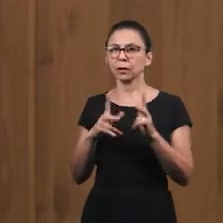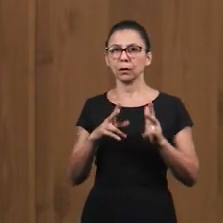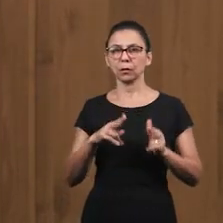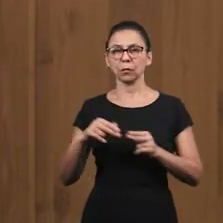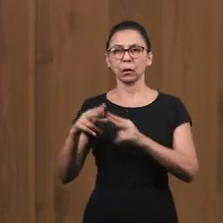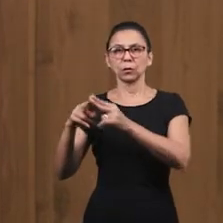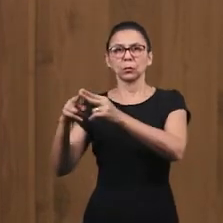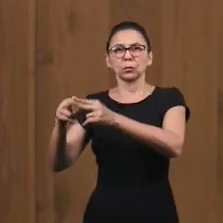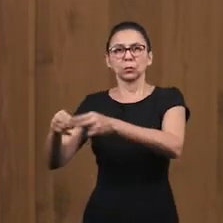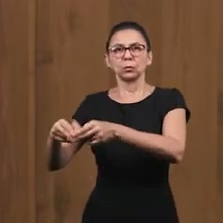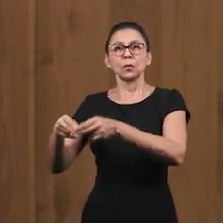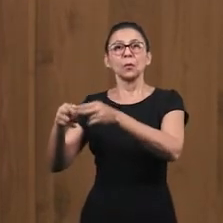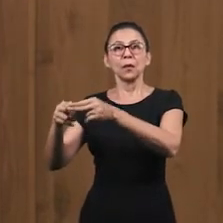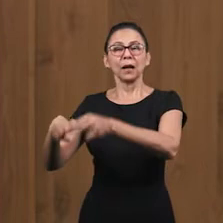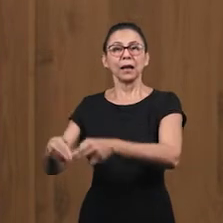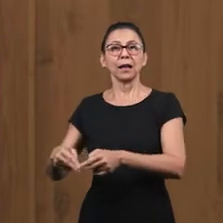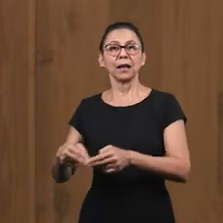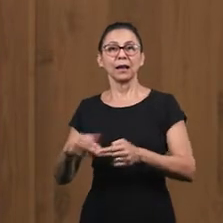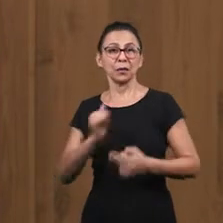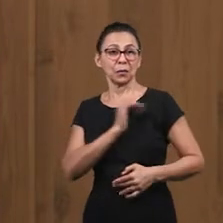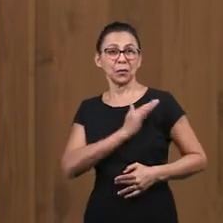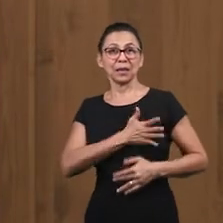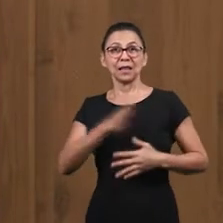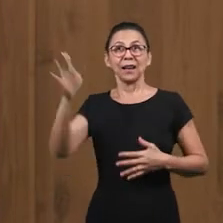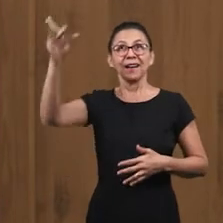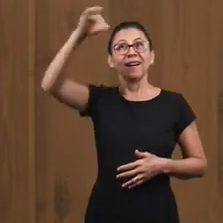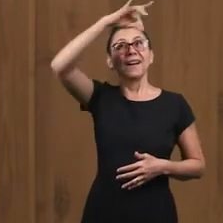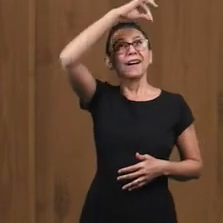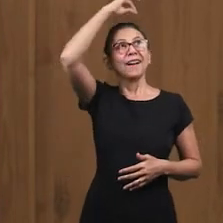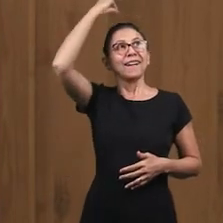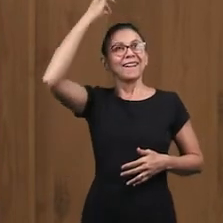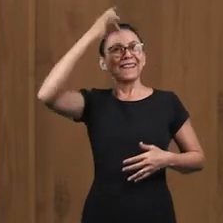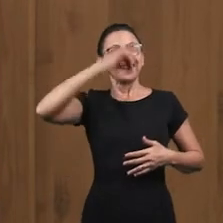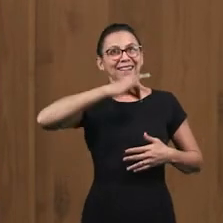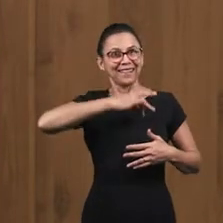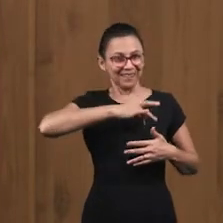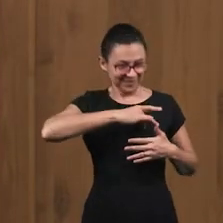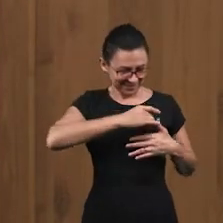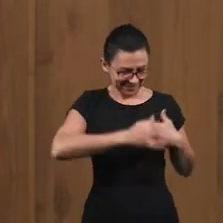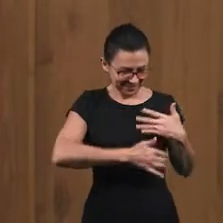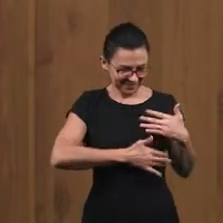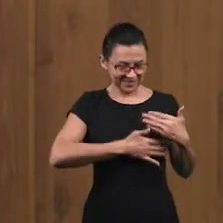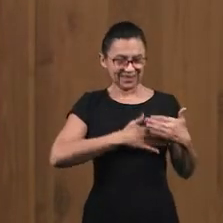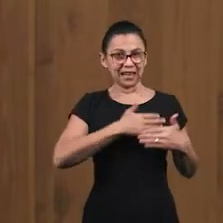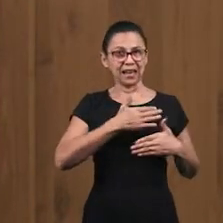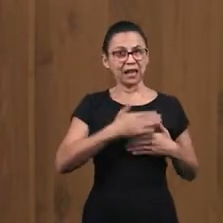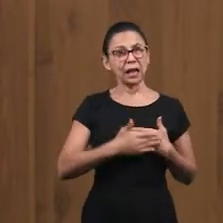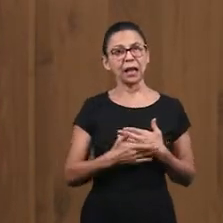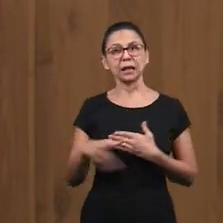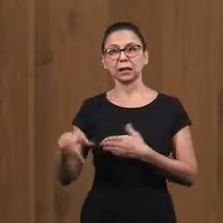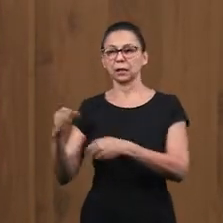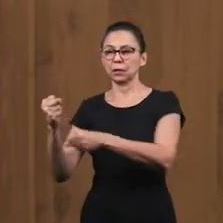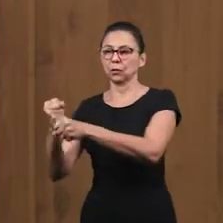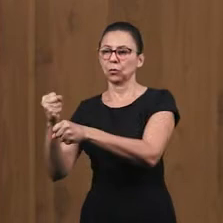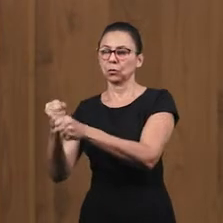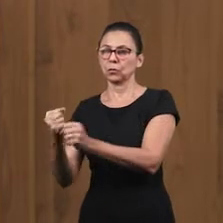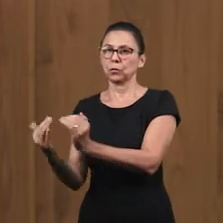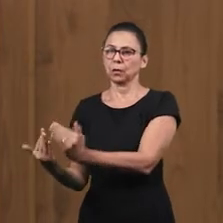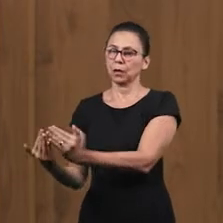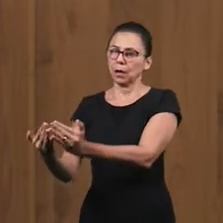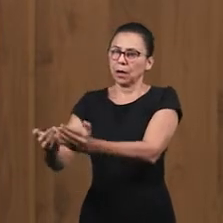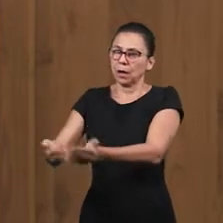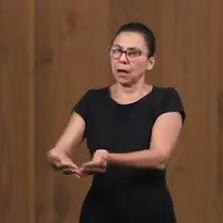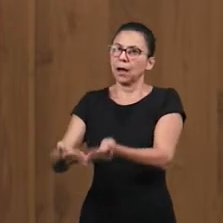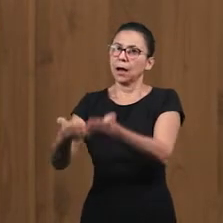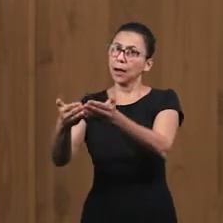la iglesia fiel está como Noé, con el corazón lleno del Espíritu Santo. En cuanto